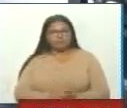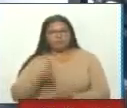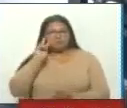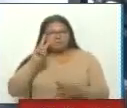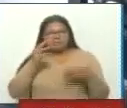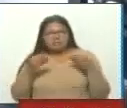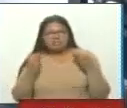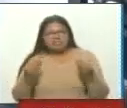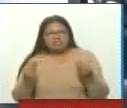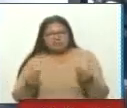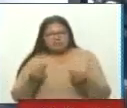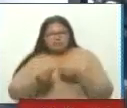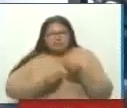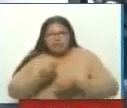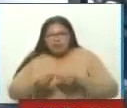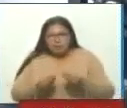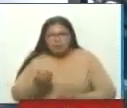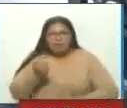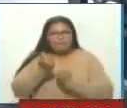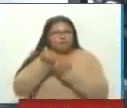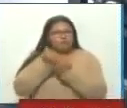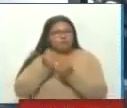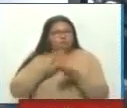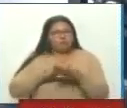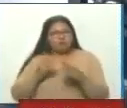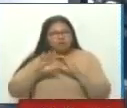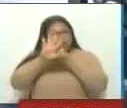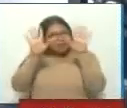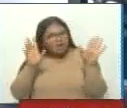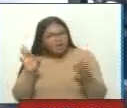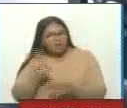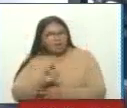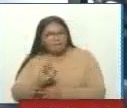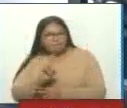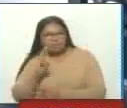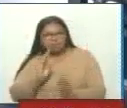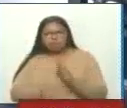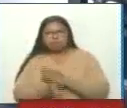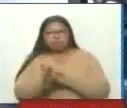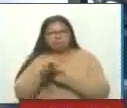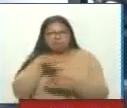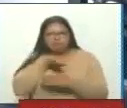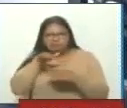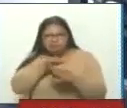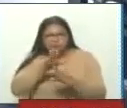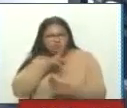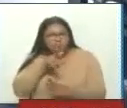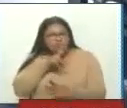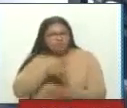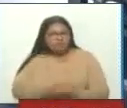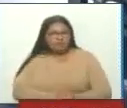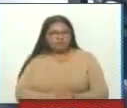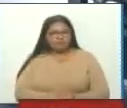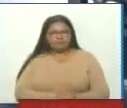para poder contribuir, porque lógicamente que inmediatamente comenzó la persecución. Pero no